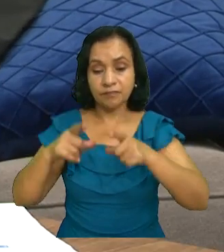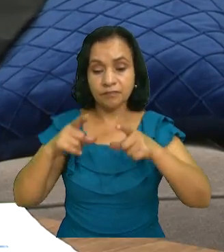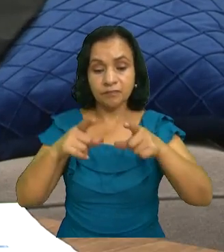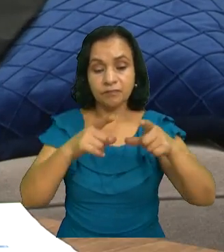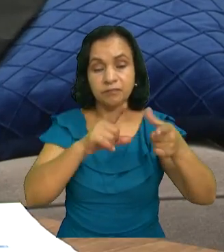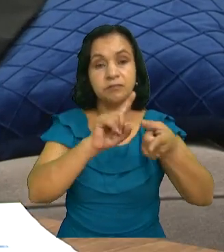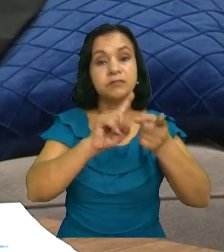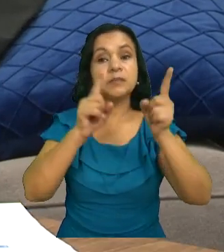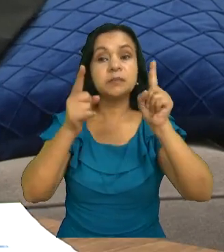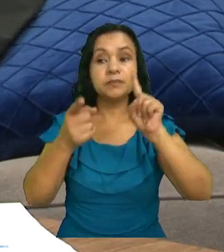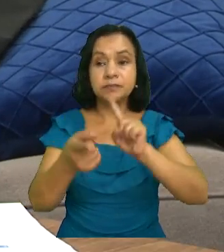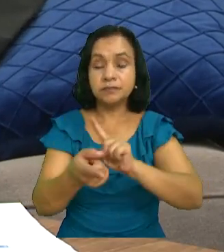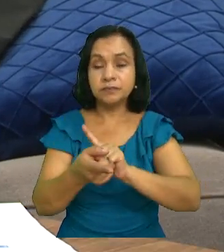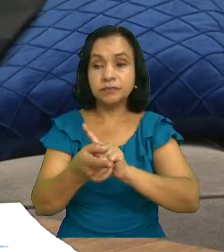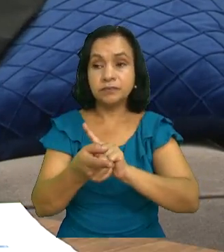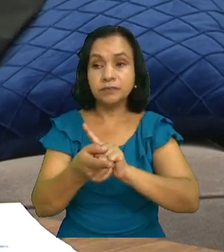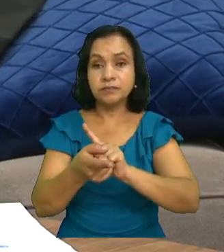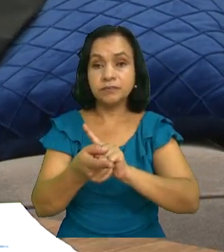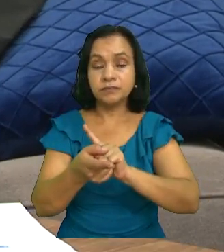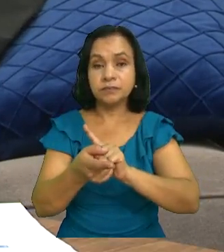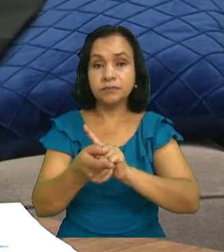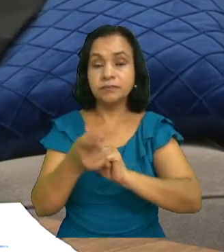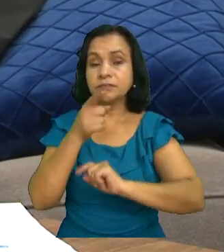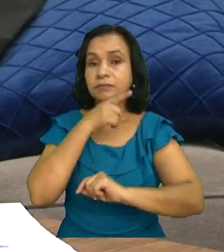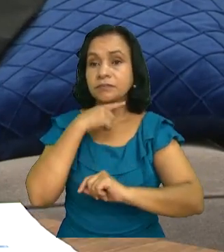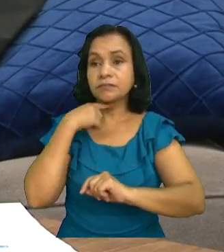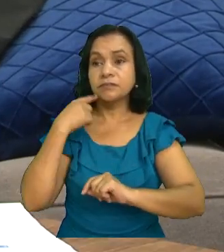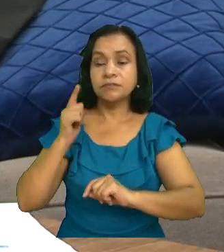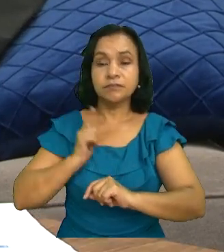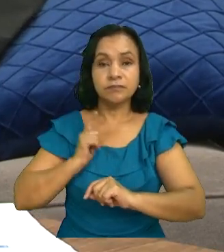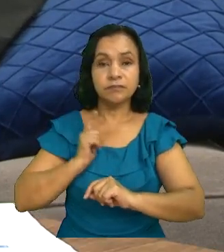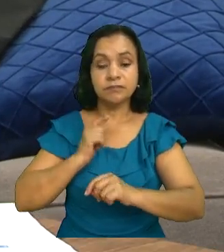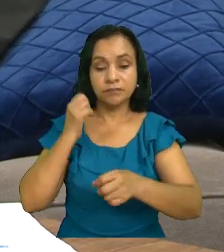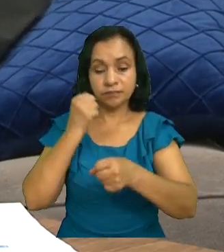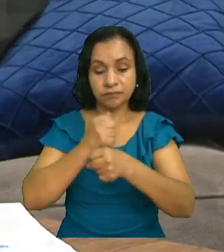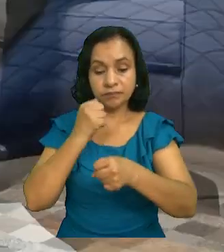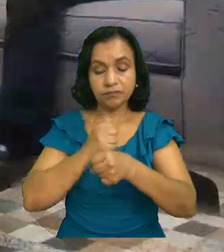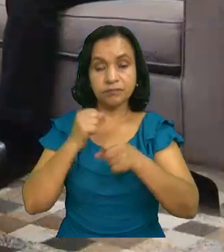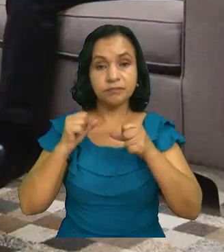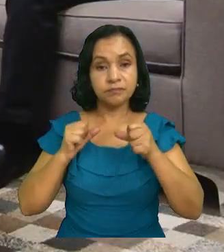transforman, ¿verdad?, para mantenerse operando